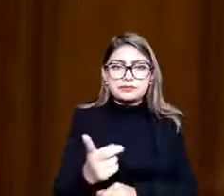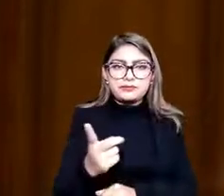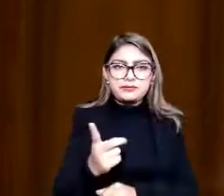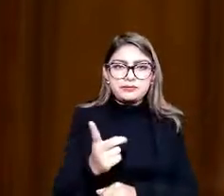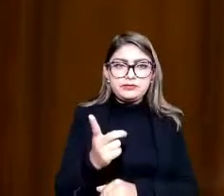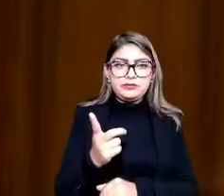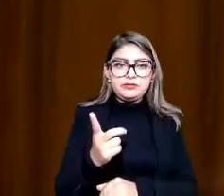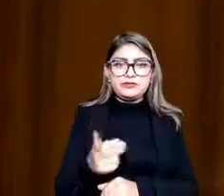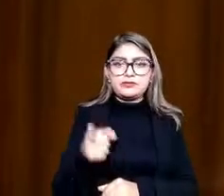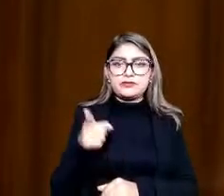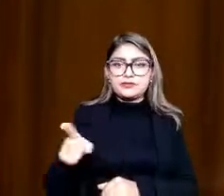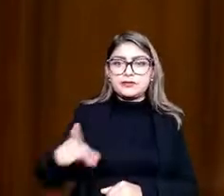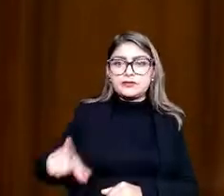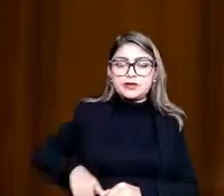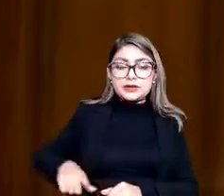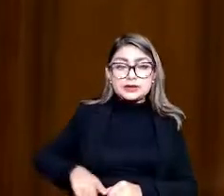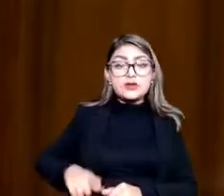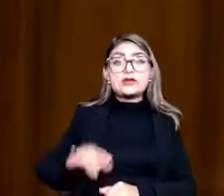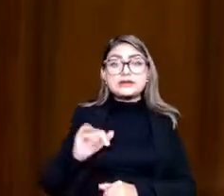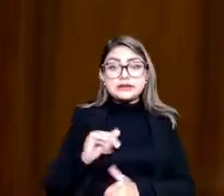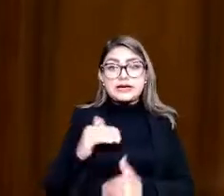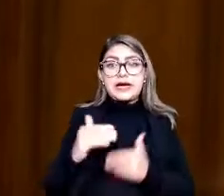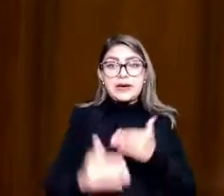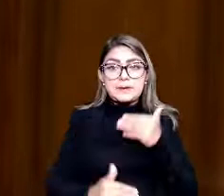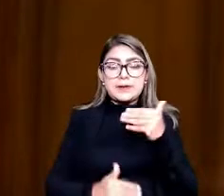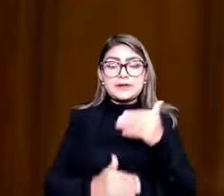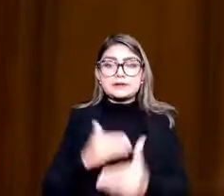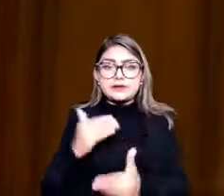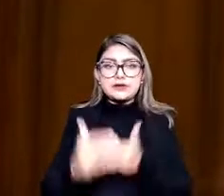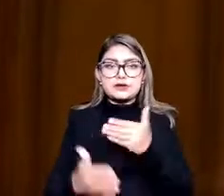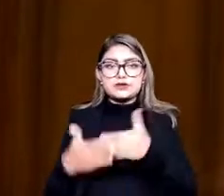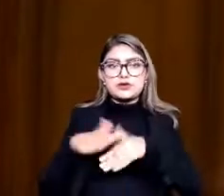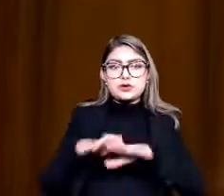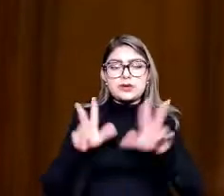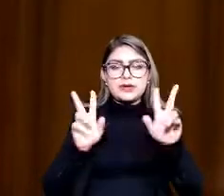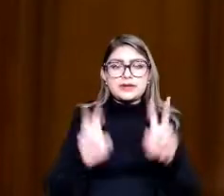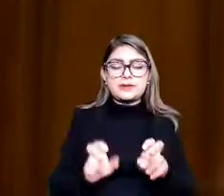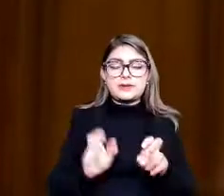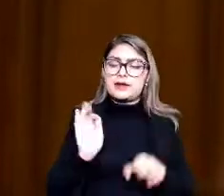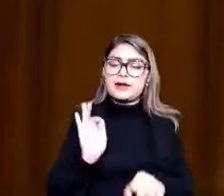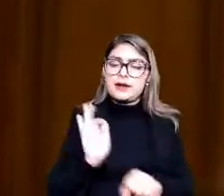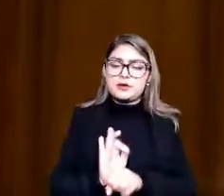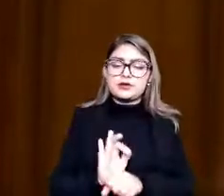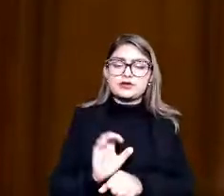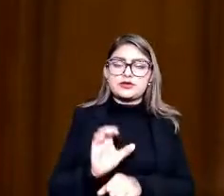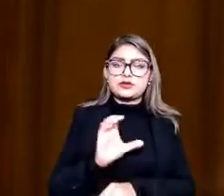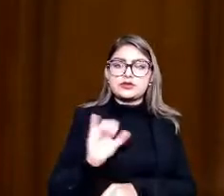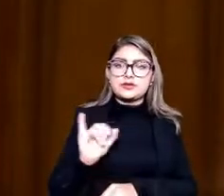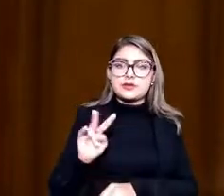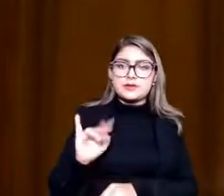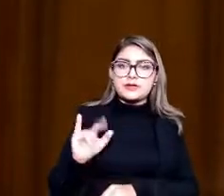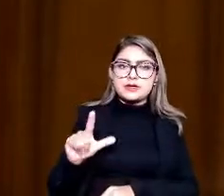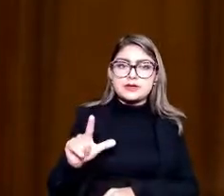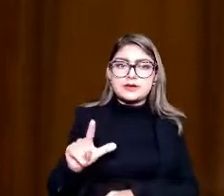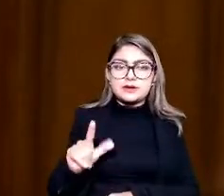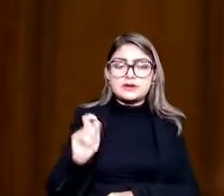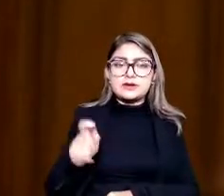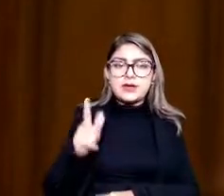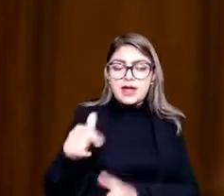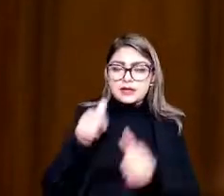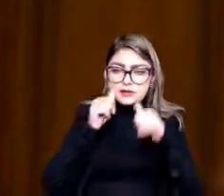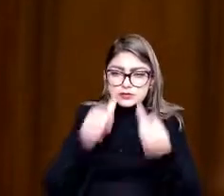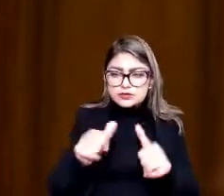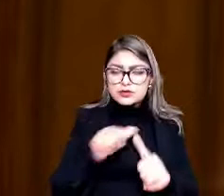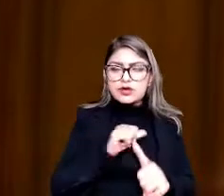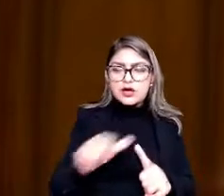Estado ha avanzado en el tema de la protección civil, de la atención a siniestros